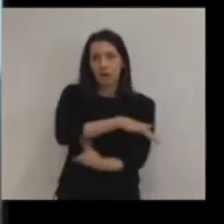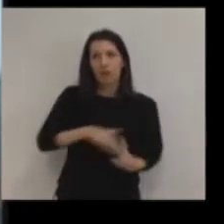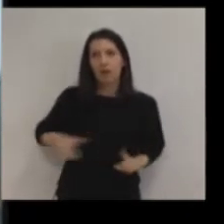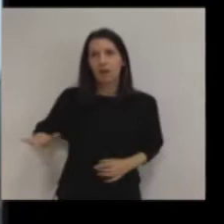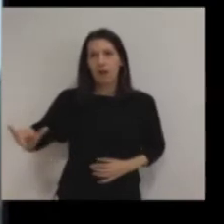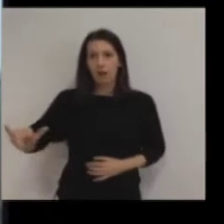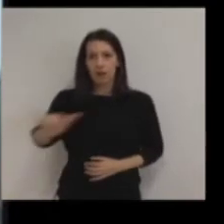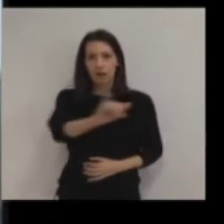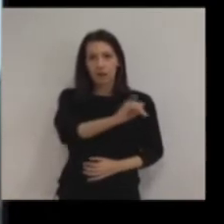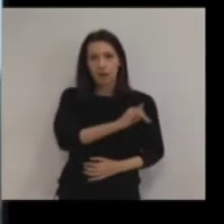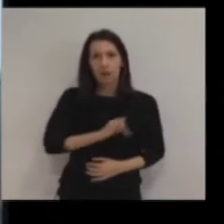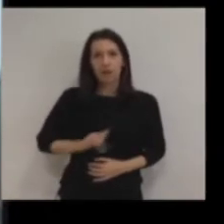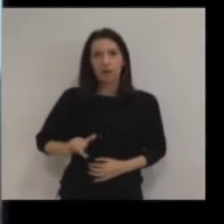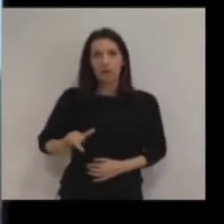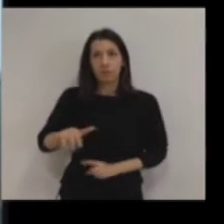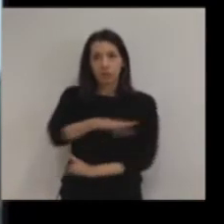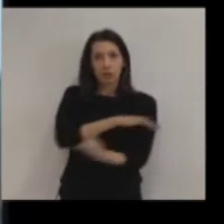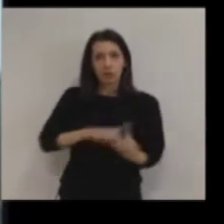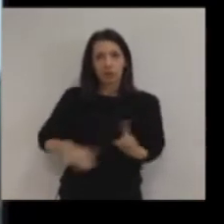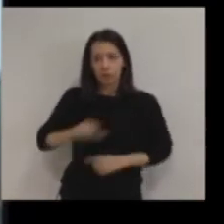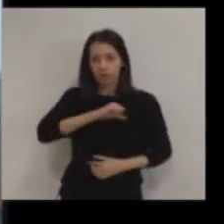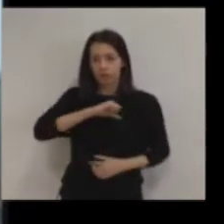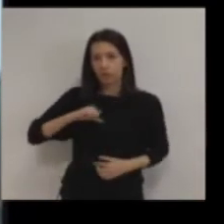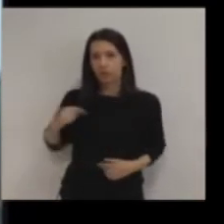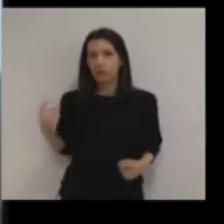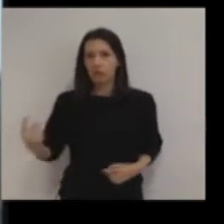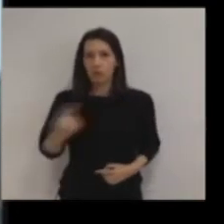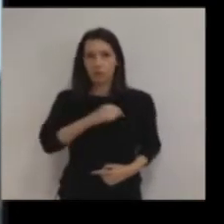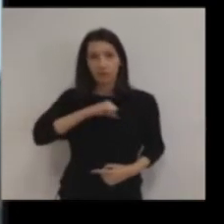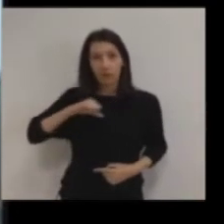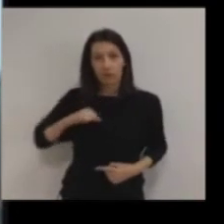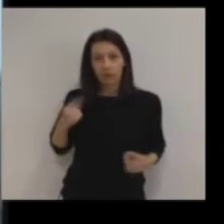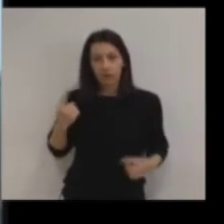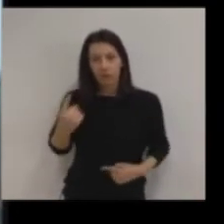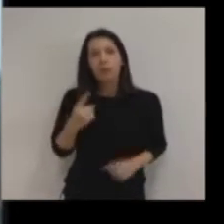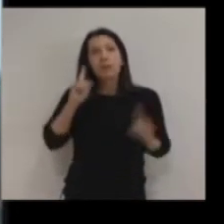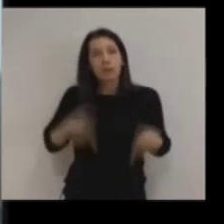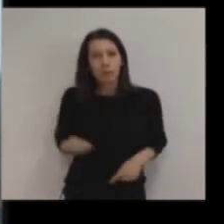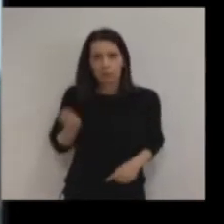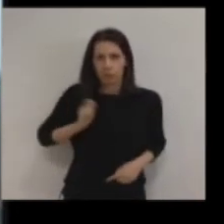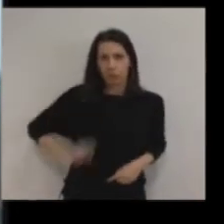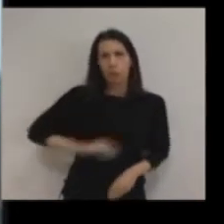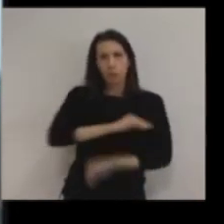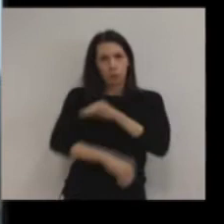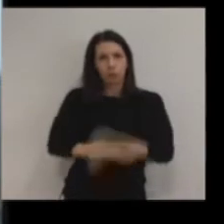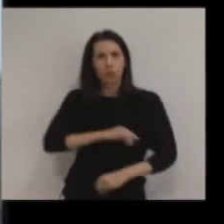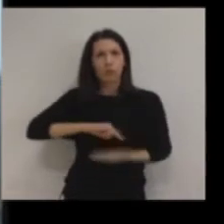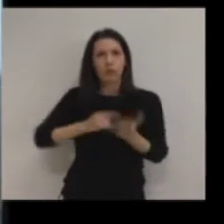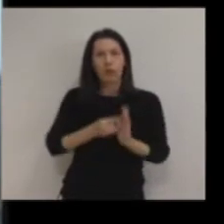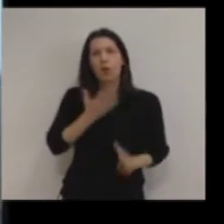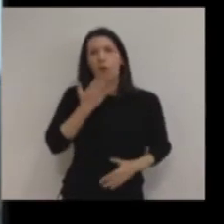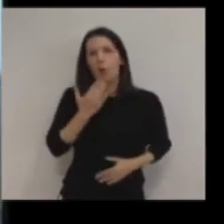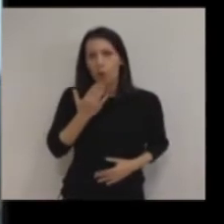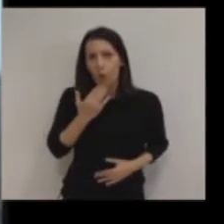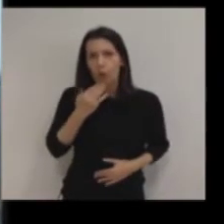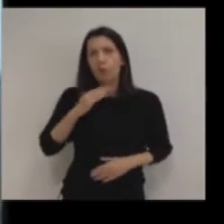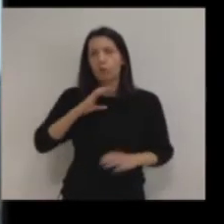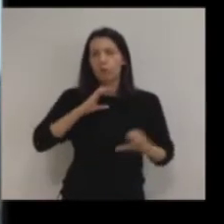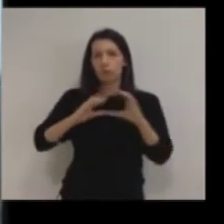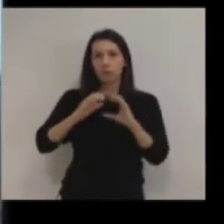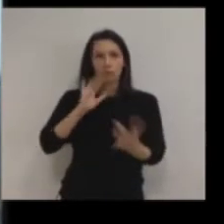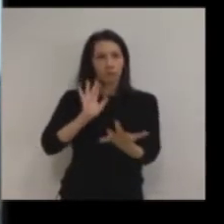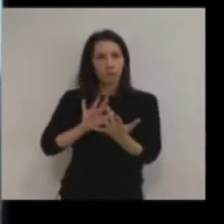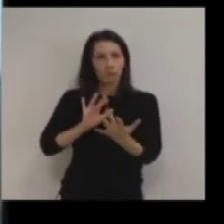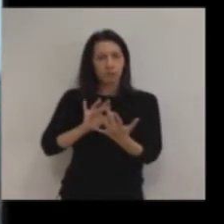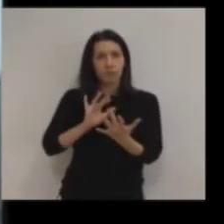están en nuestro entorno personal, nuestro entorno privado, pero también en el profesional, en el ocio, en la